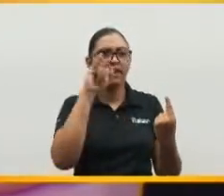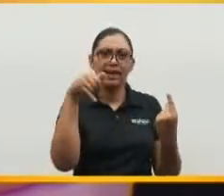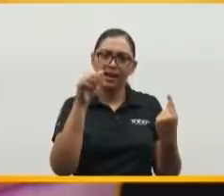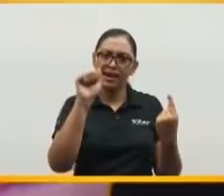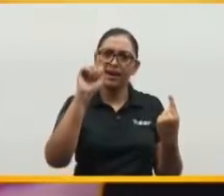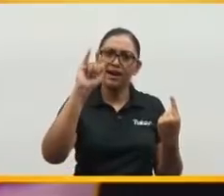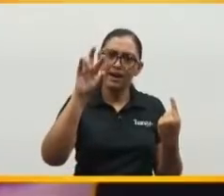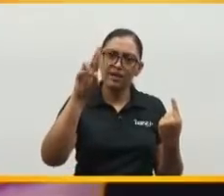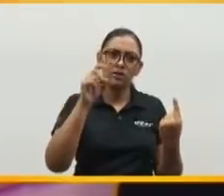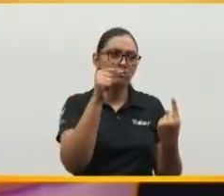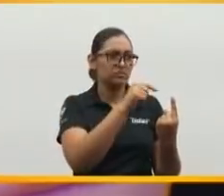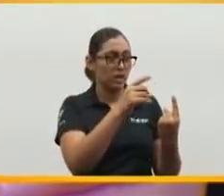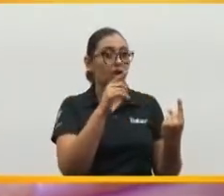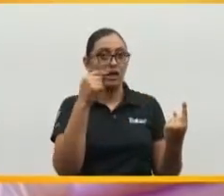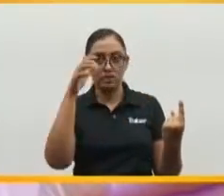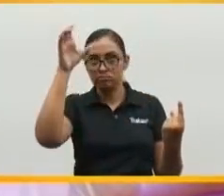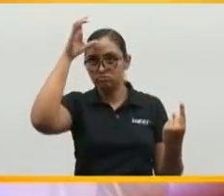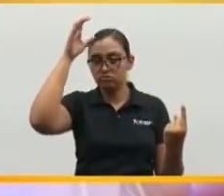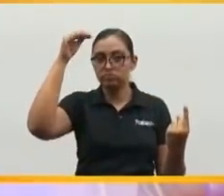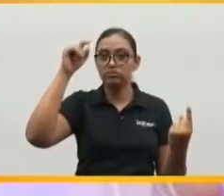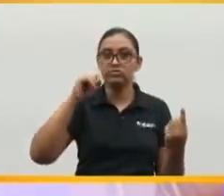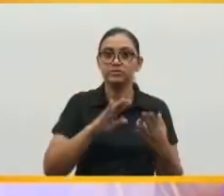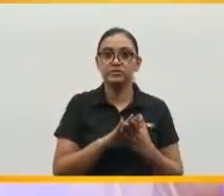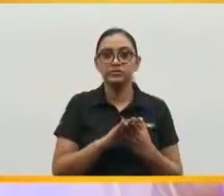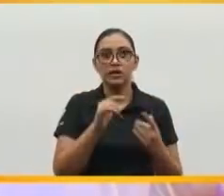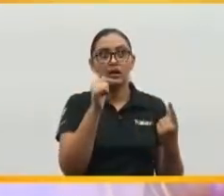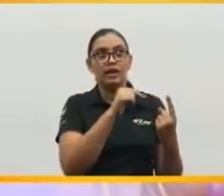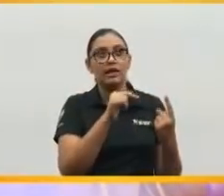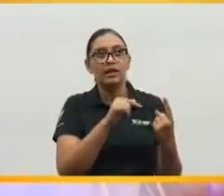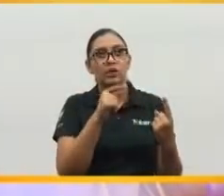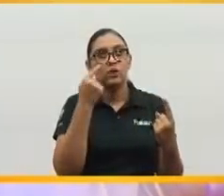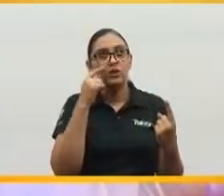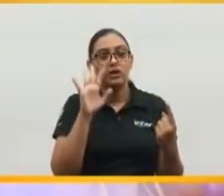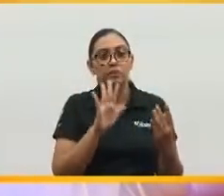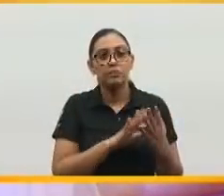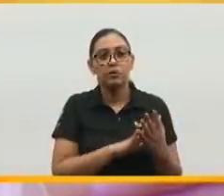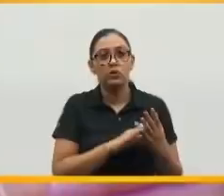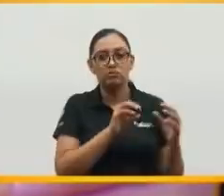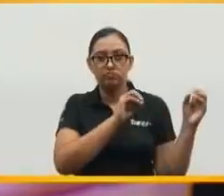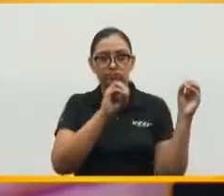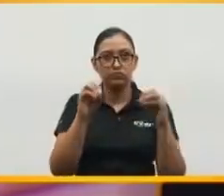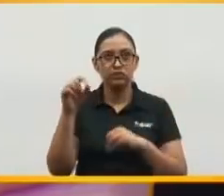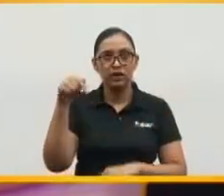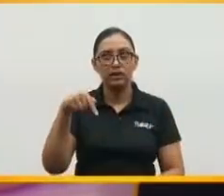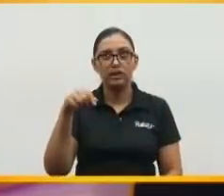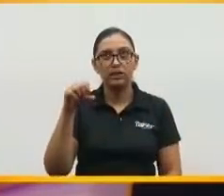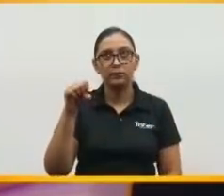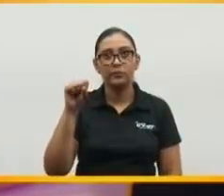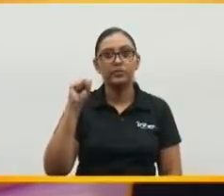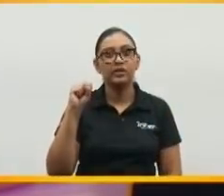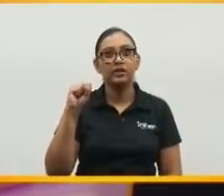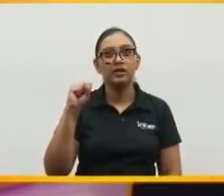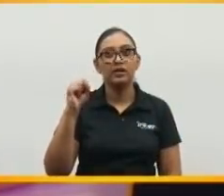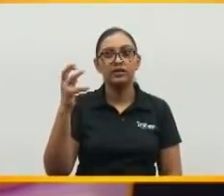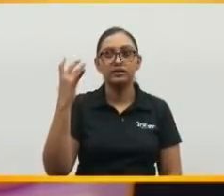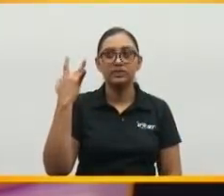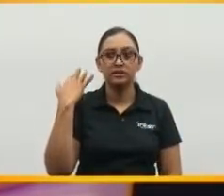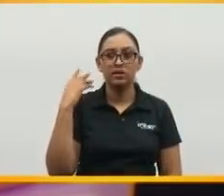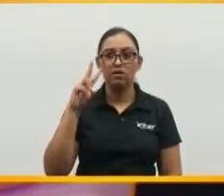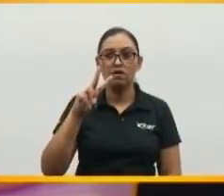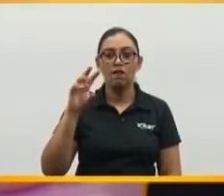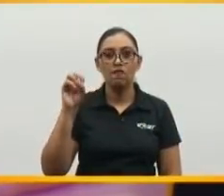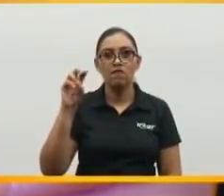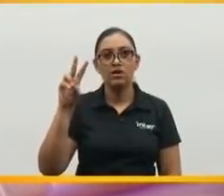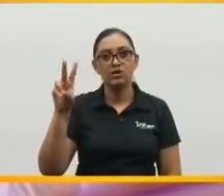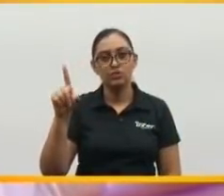para poderse convertir, voy a hablar del siglo 21, no donde estaba esta narrativa.